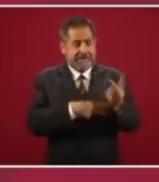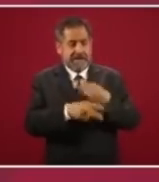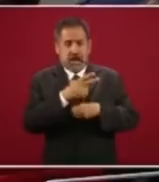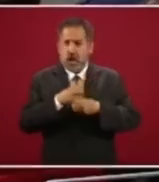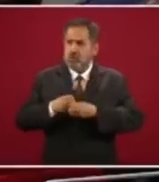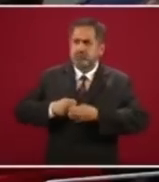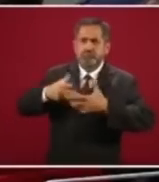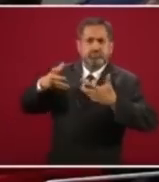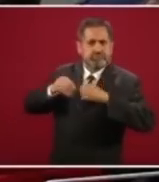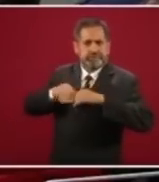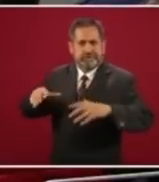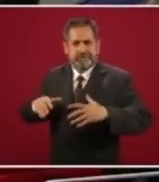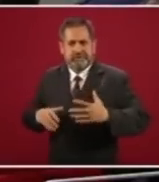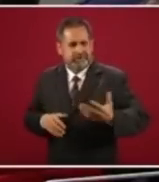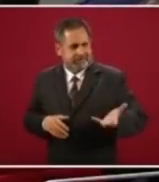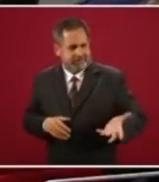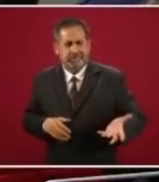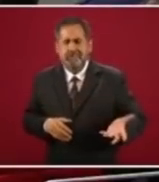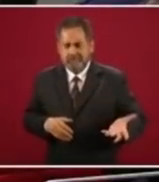sea,